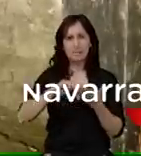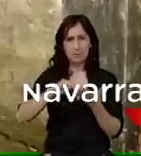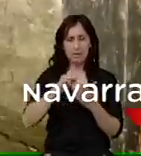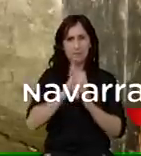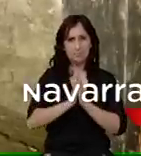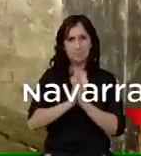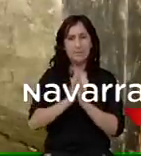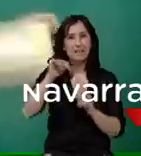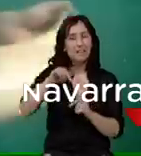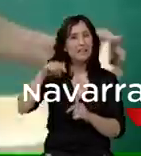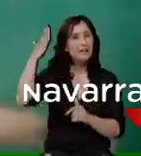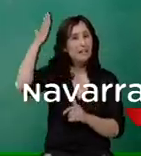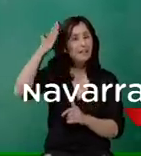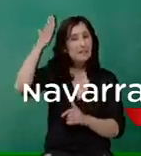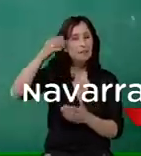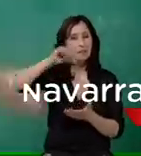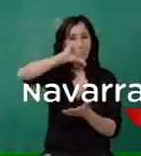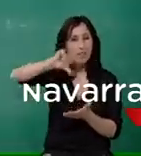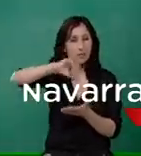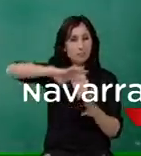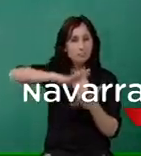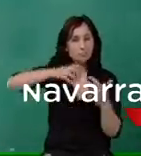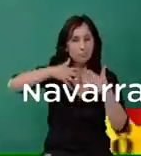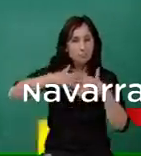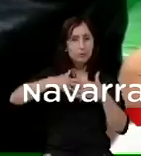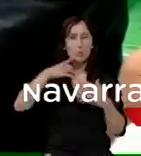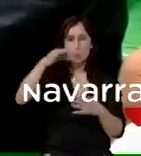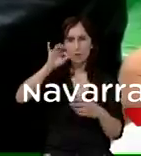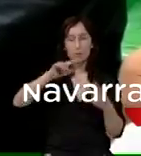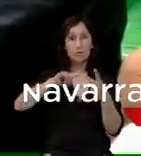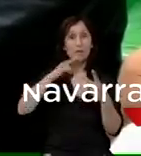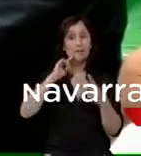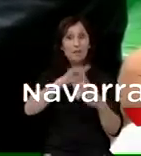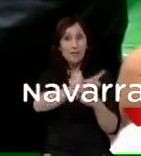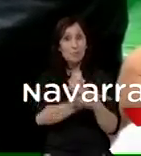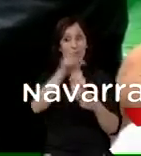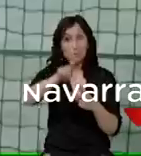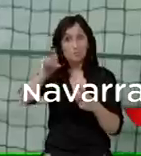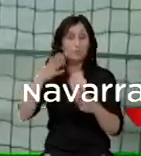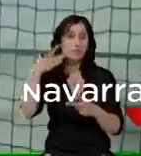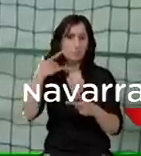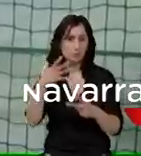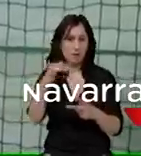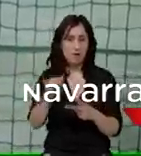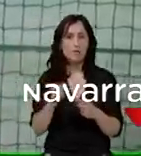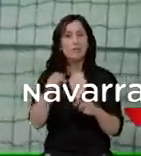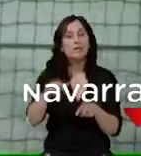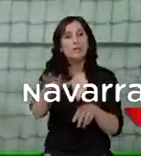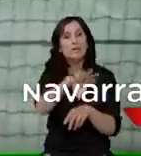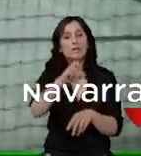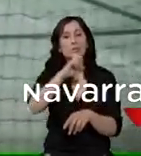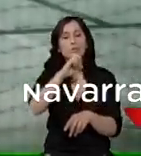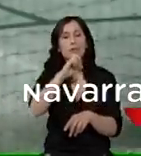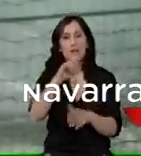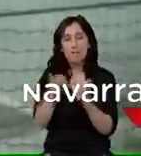Navarra y sus vecinos son campeones y mundialmente conocidos por esta práctica deportiva. Situada en la ribera de